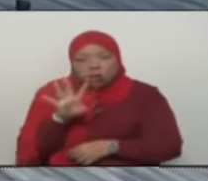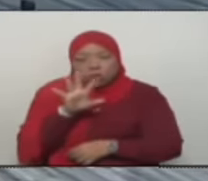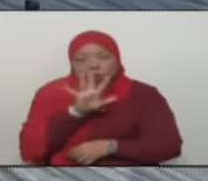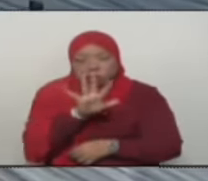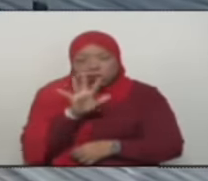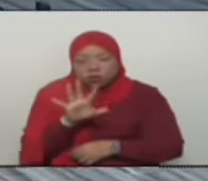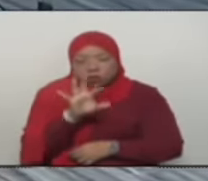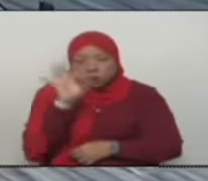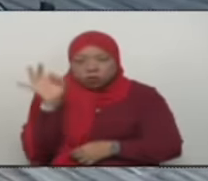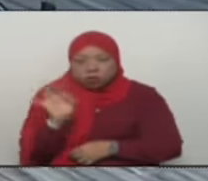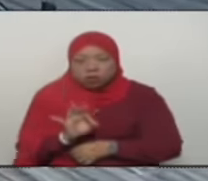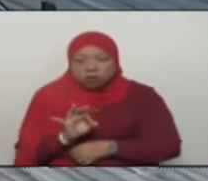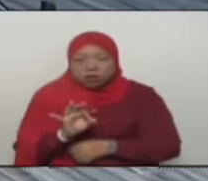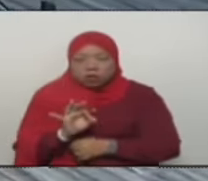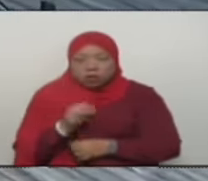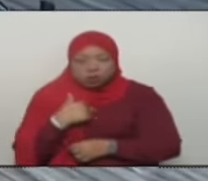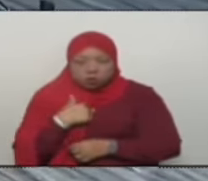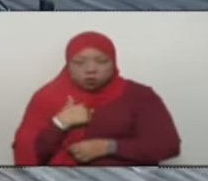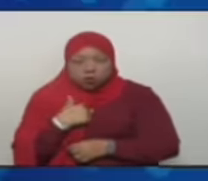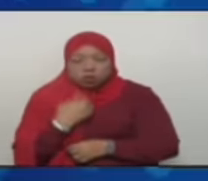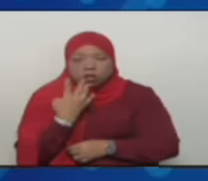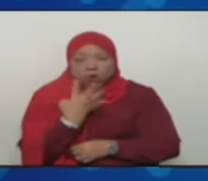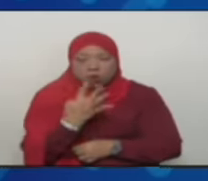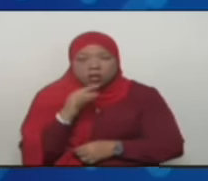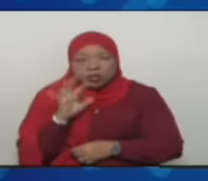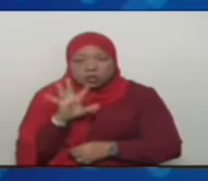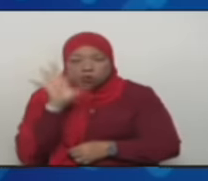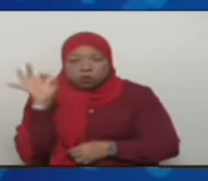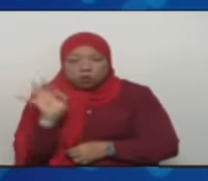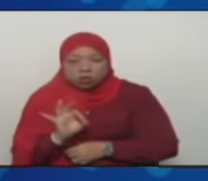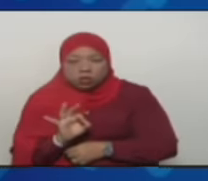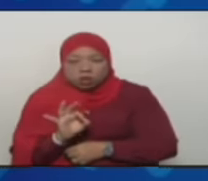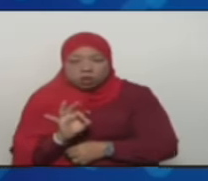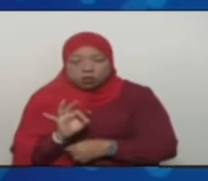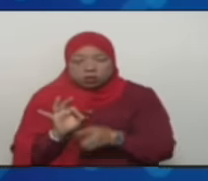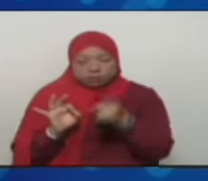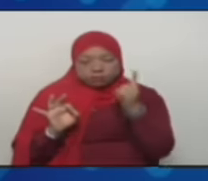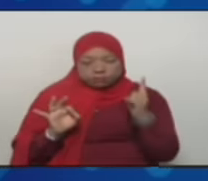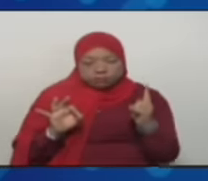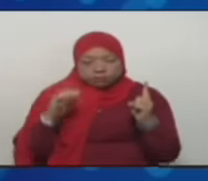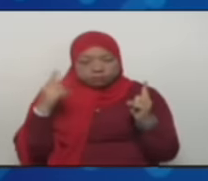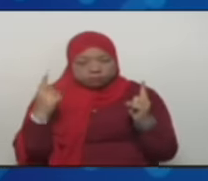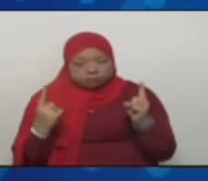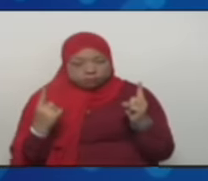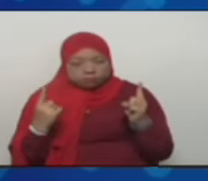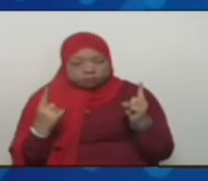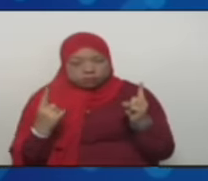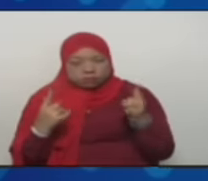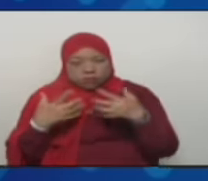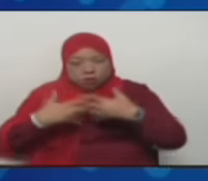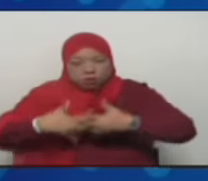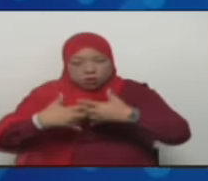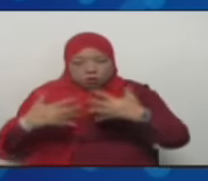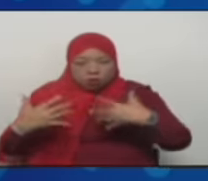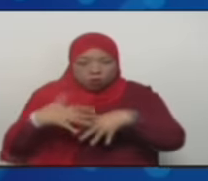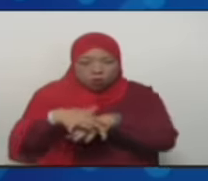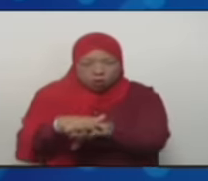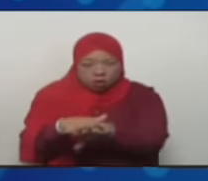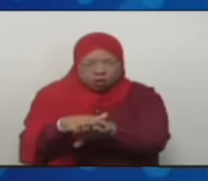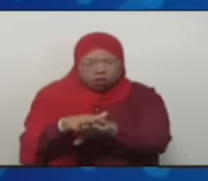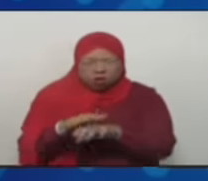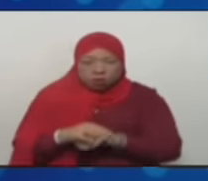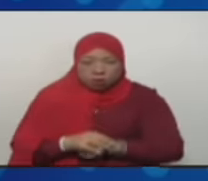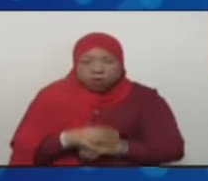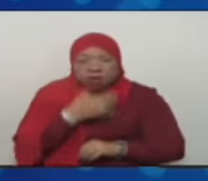tienes el 55%, y yo tengo el 45%. Y de repente viene